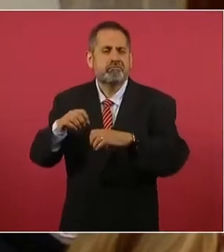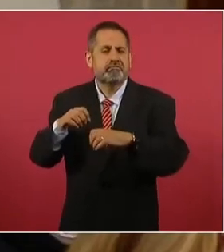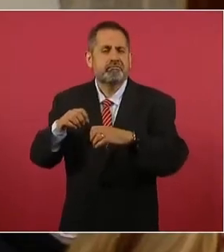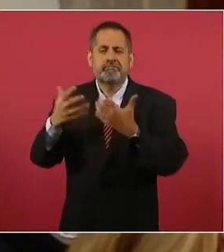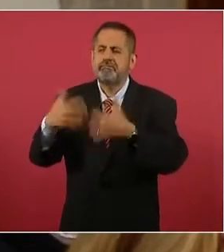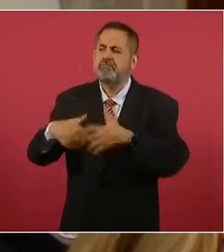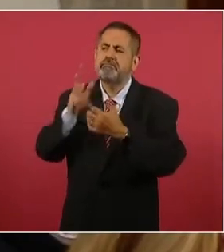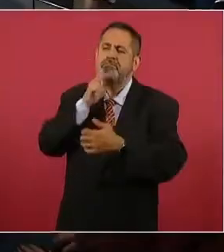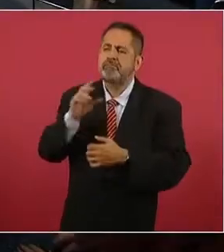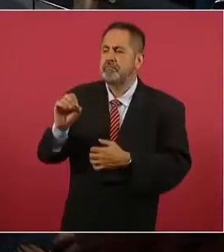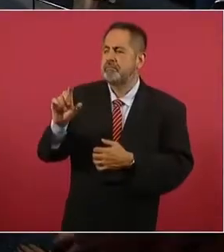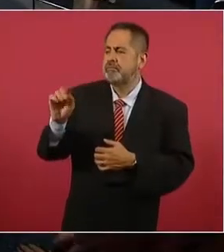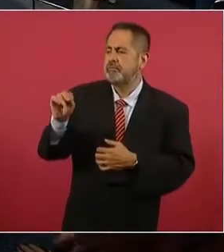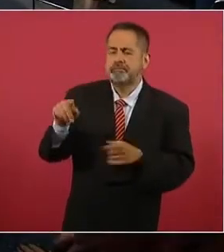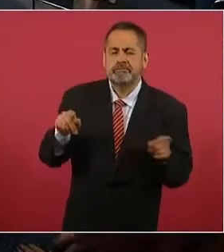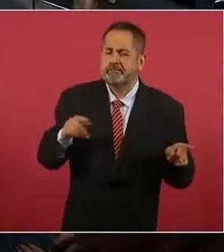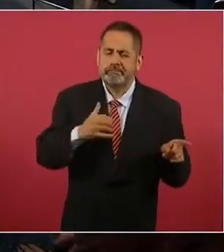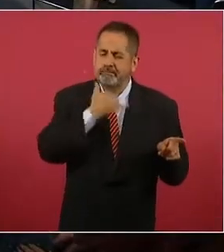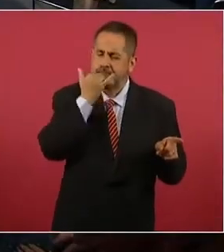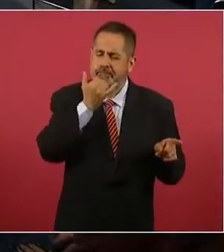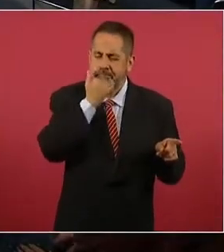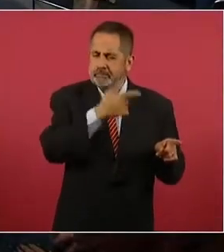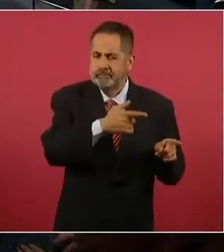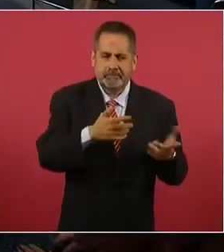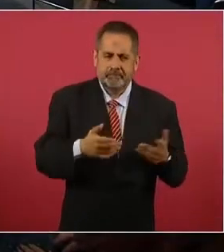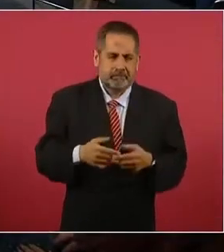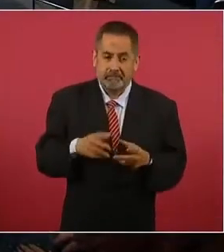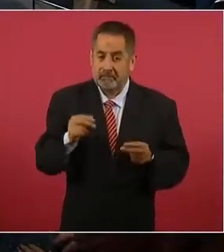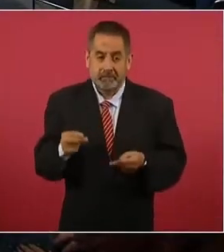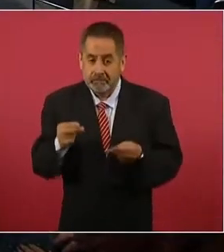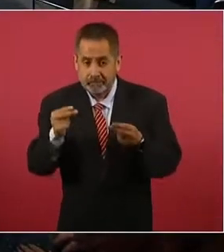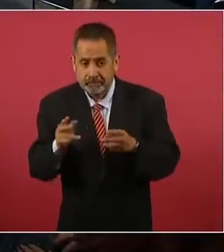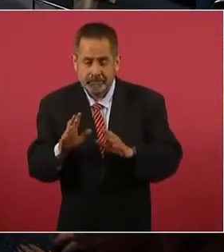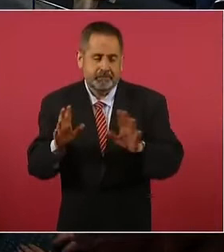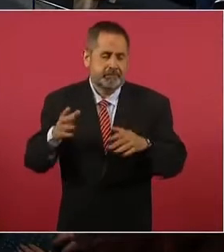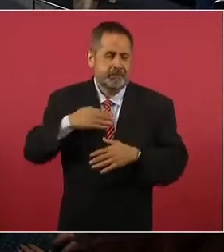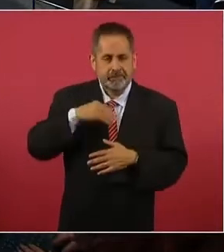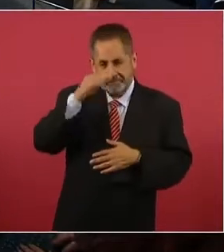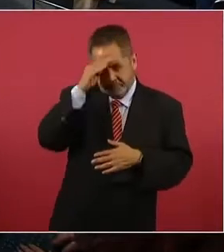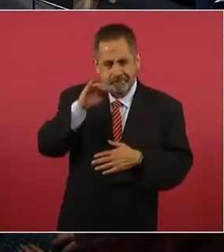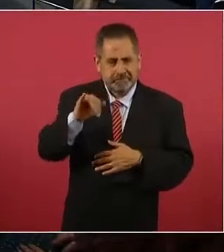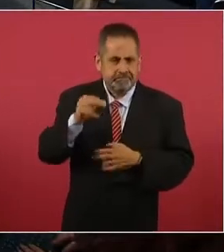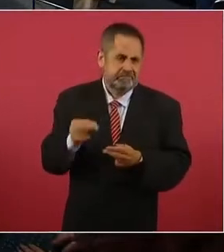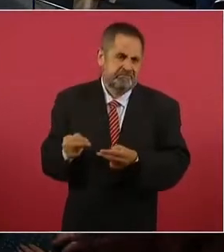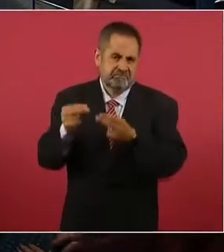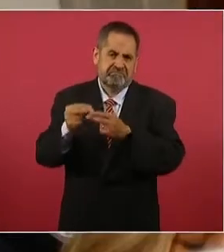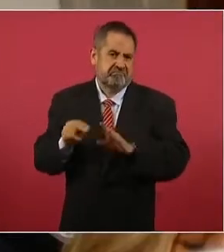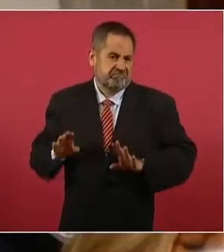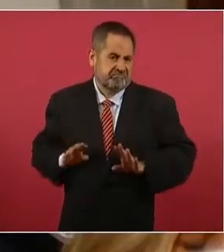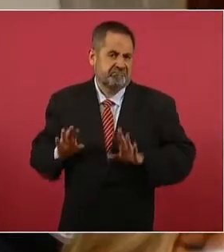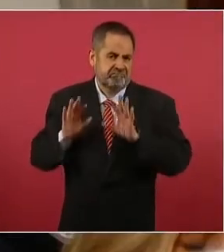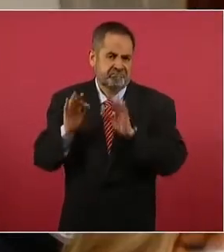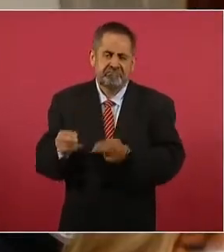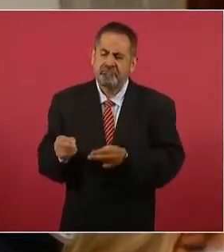aquí se equivocan, y de que no sea negocio, pues yo pienso que sí.